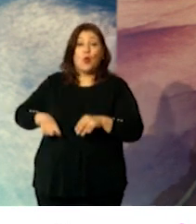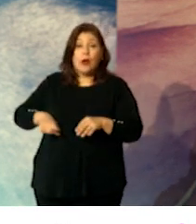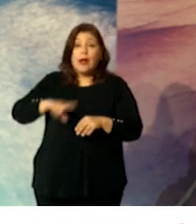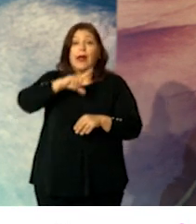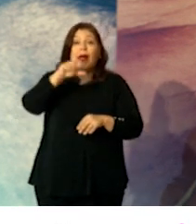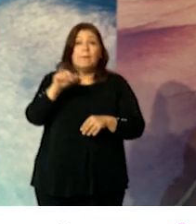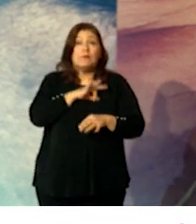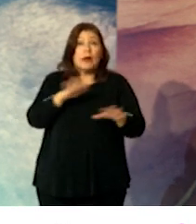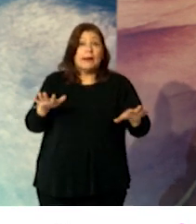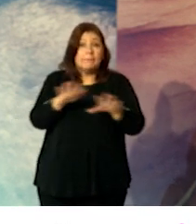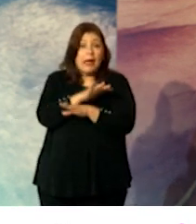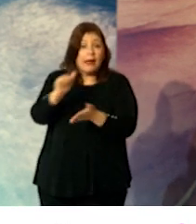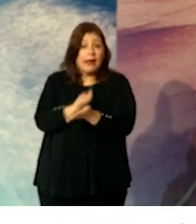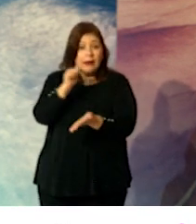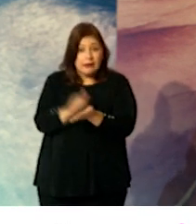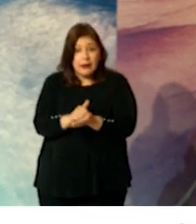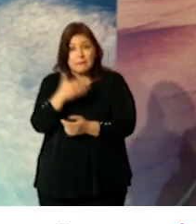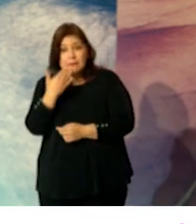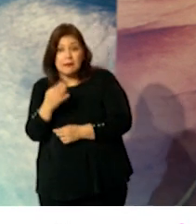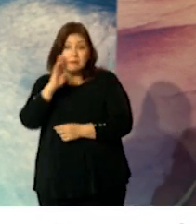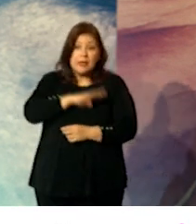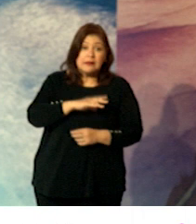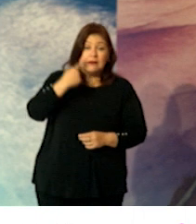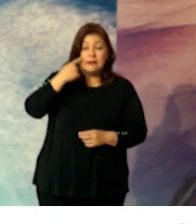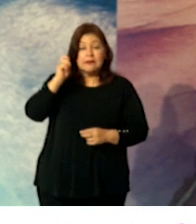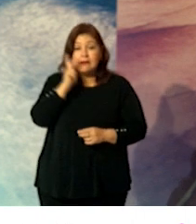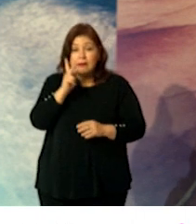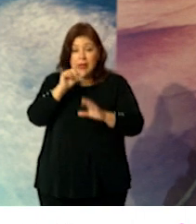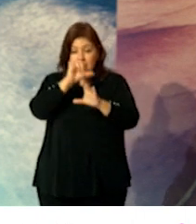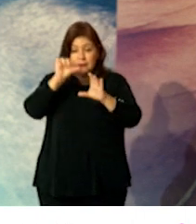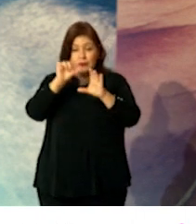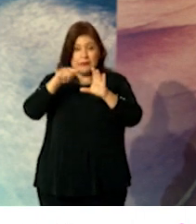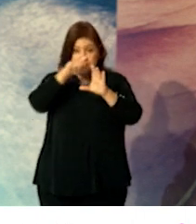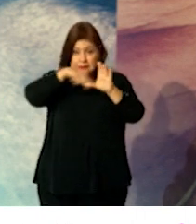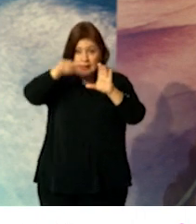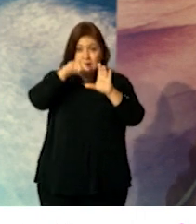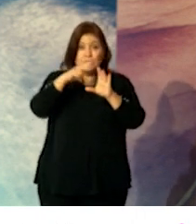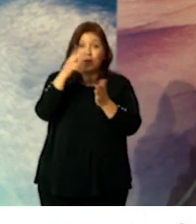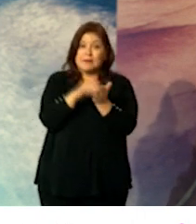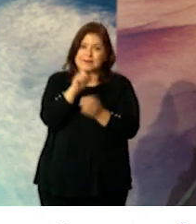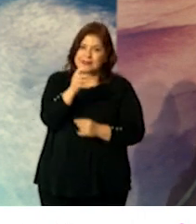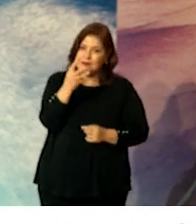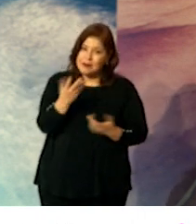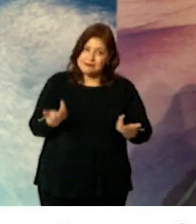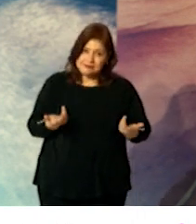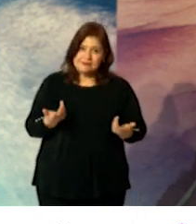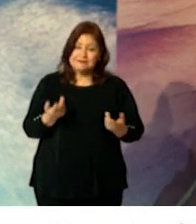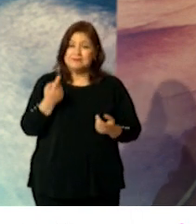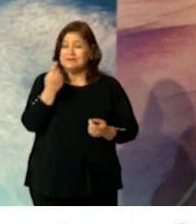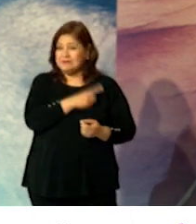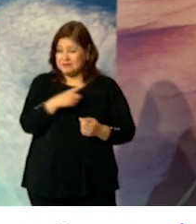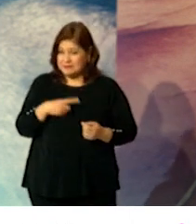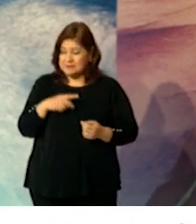cambiar nuestra agenda para bien o para mal. Y la agenda climática está ahí en el centro donde dice 2024. Y eso hay que verlo.